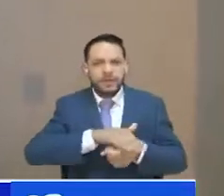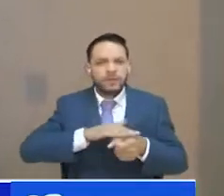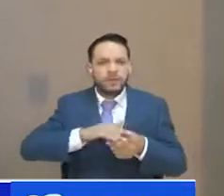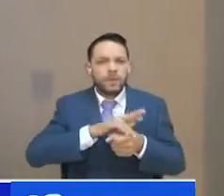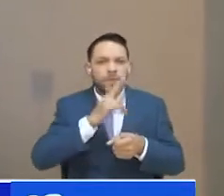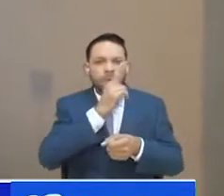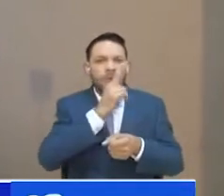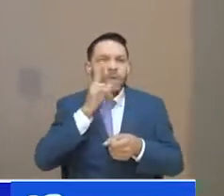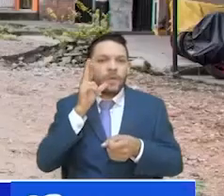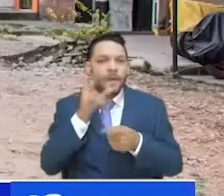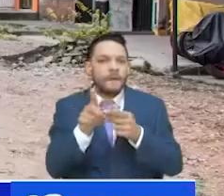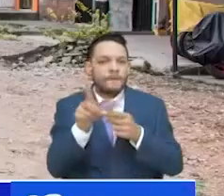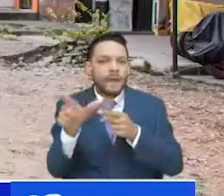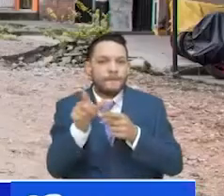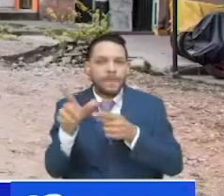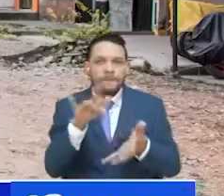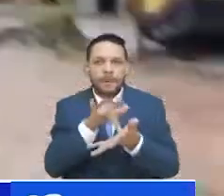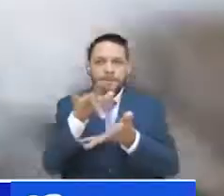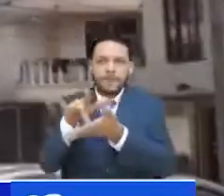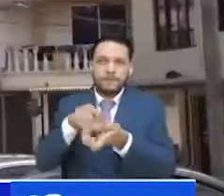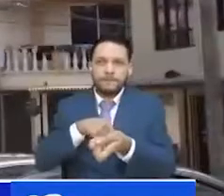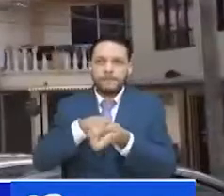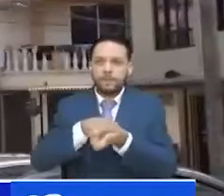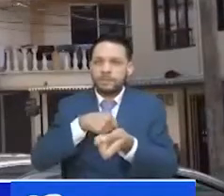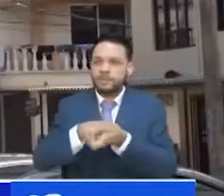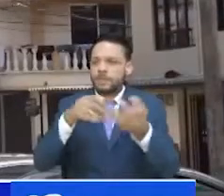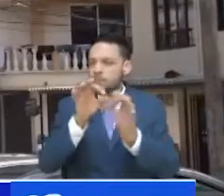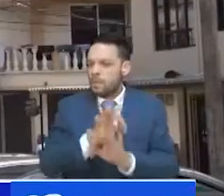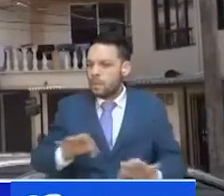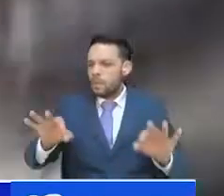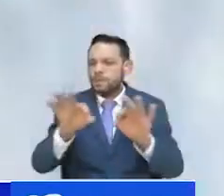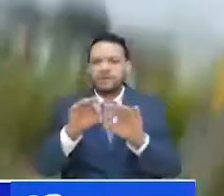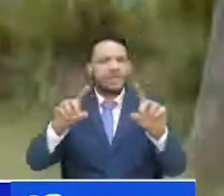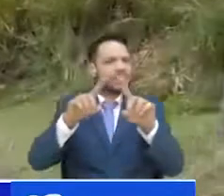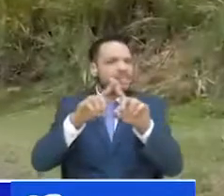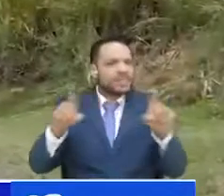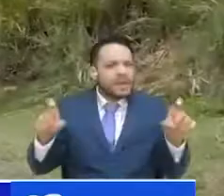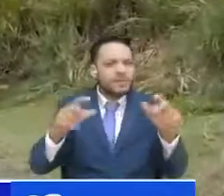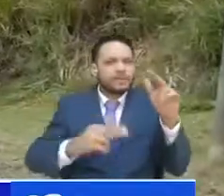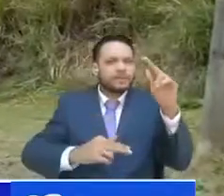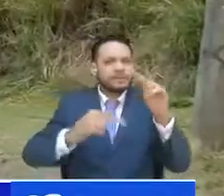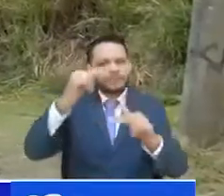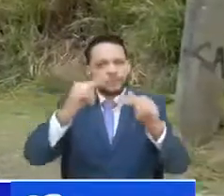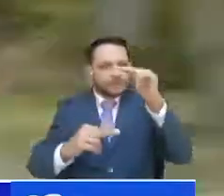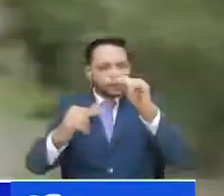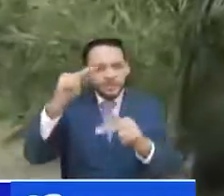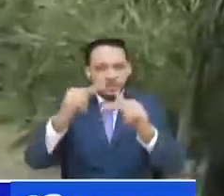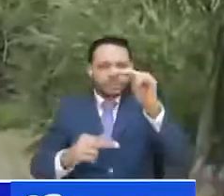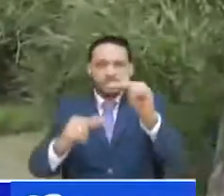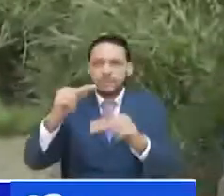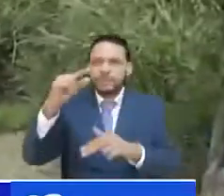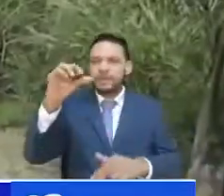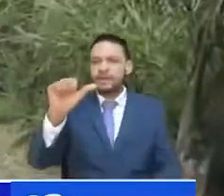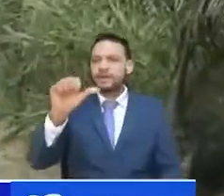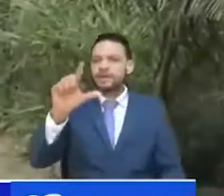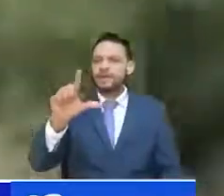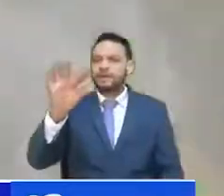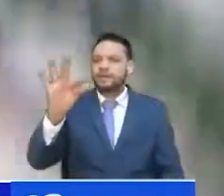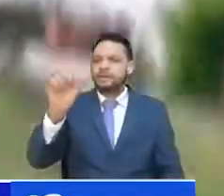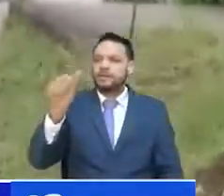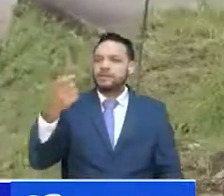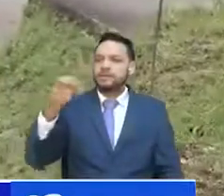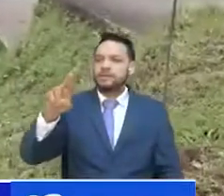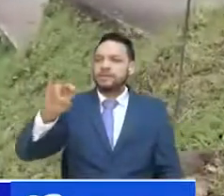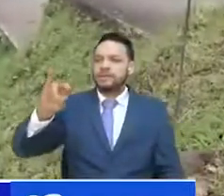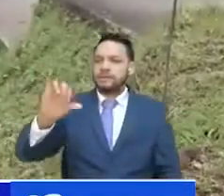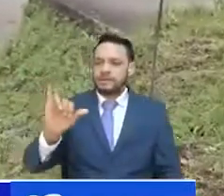a la zona rural de la ciudad de Pereira. Una de las obras más importantes se desarrolla en el corregimiento de Altagracia, donde las obras buscan incentivar